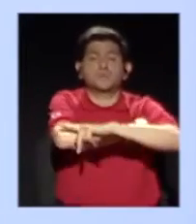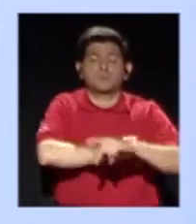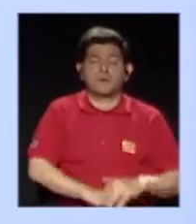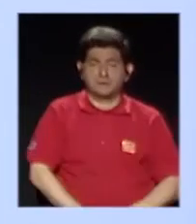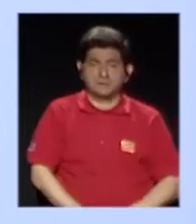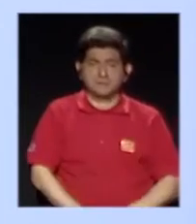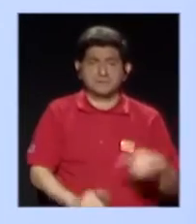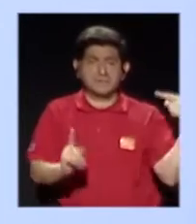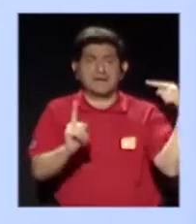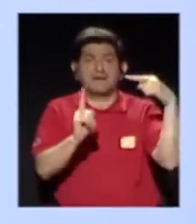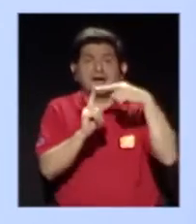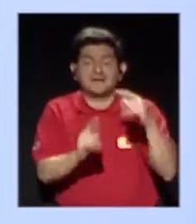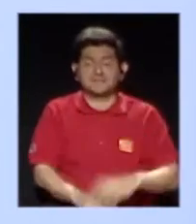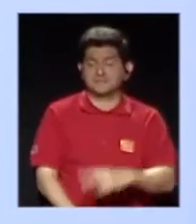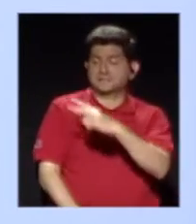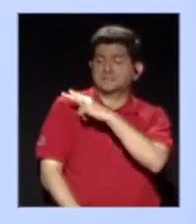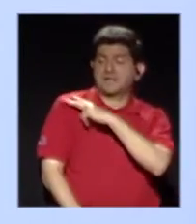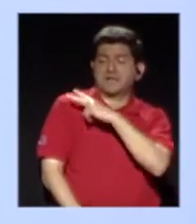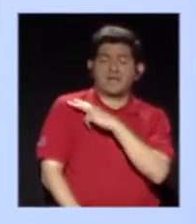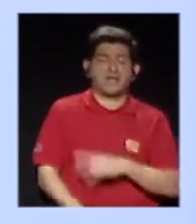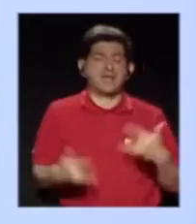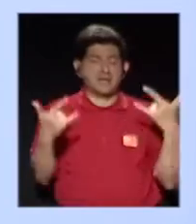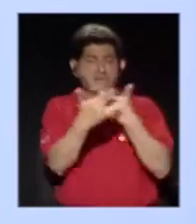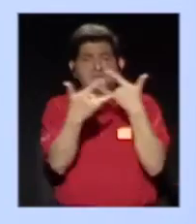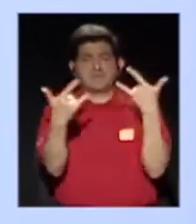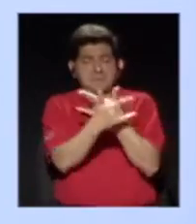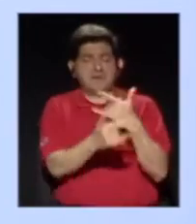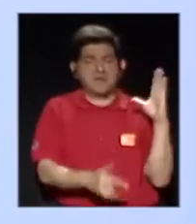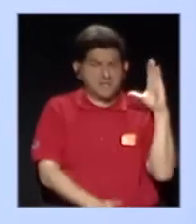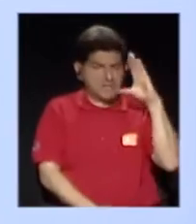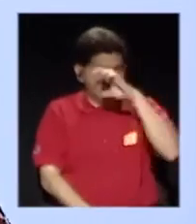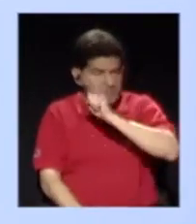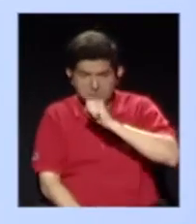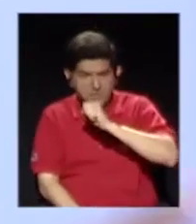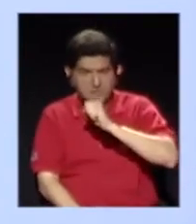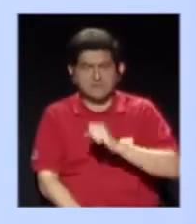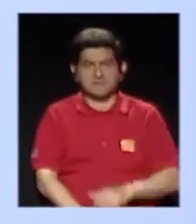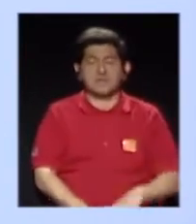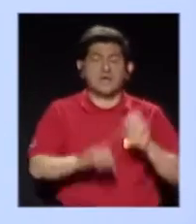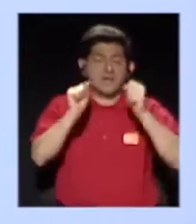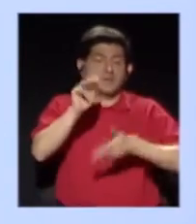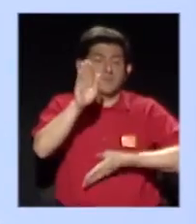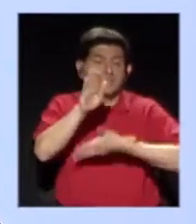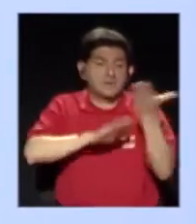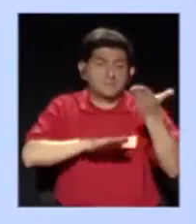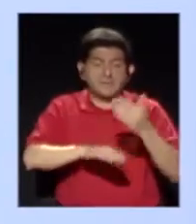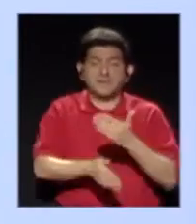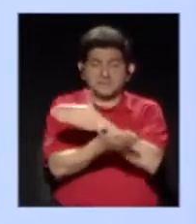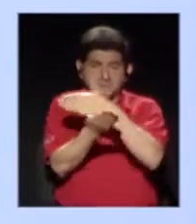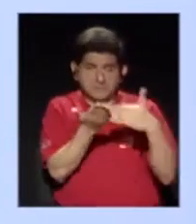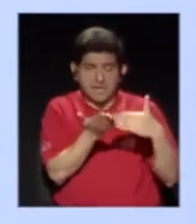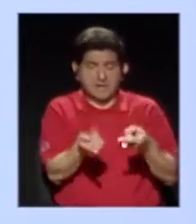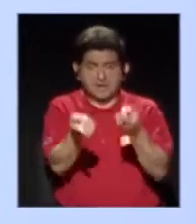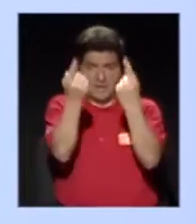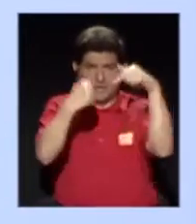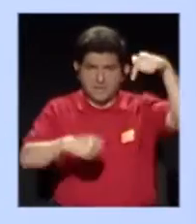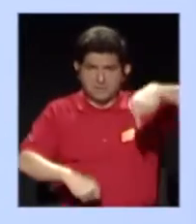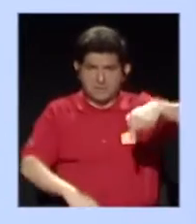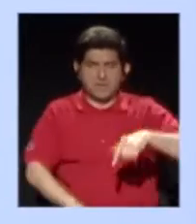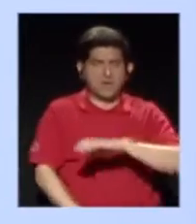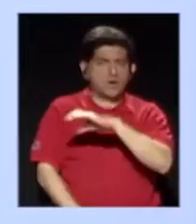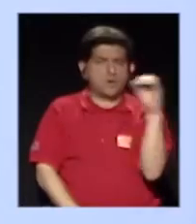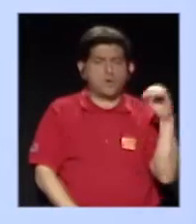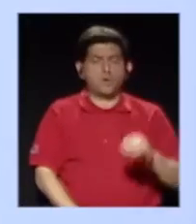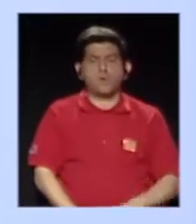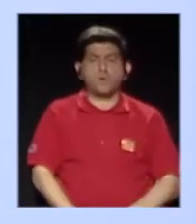hasta que el jefe de la mara no las pueda detectar y entonces poder cruzar la frontera y llegar acá o